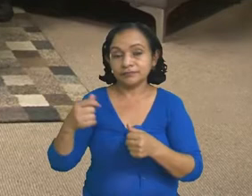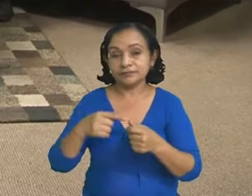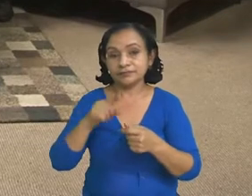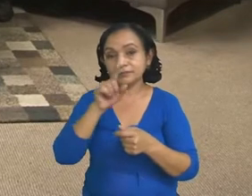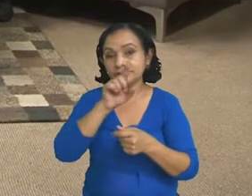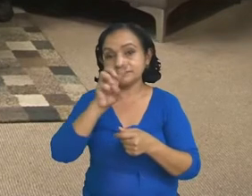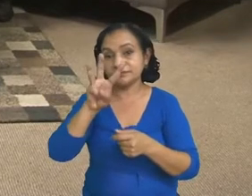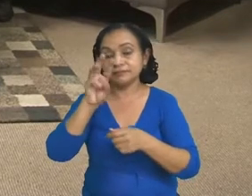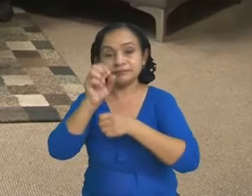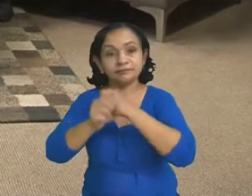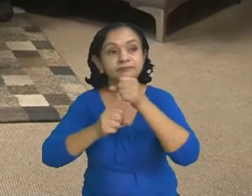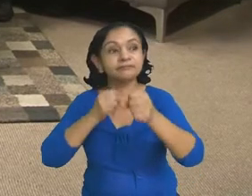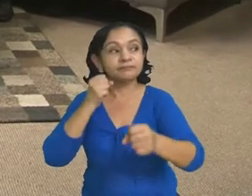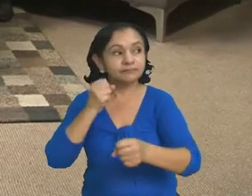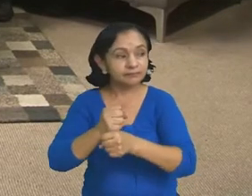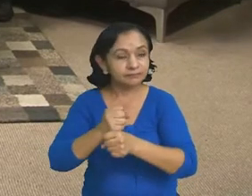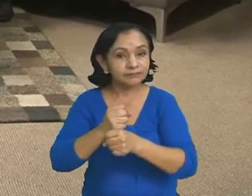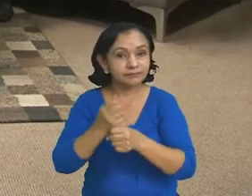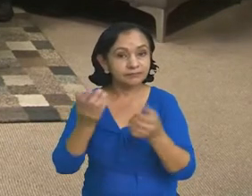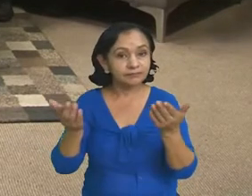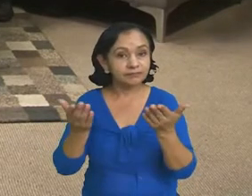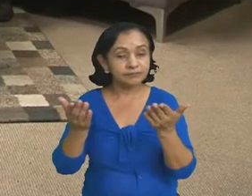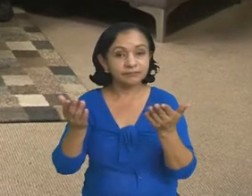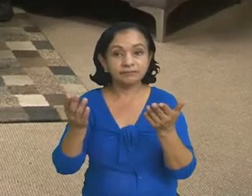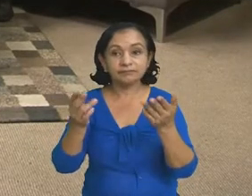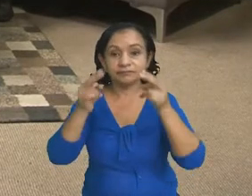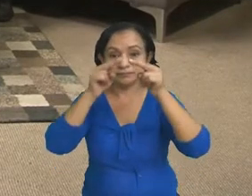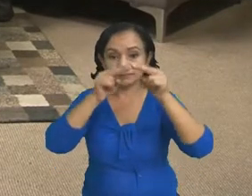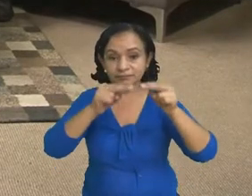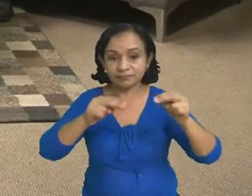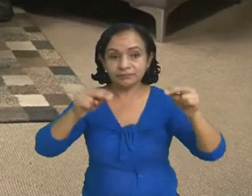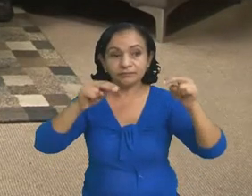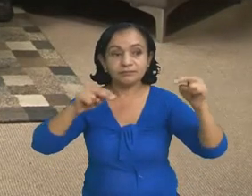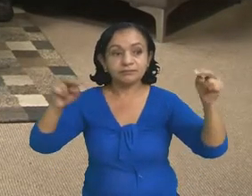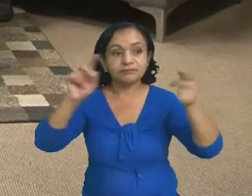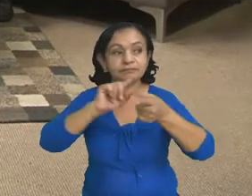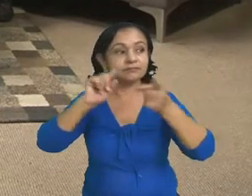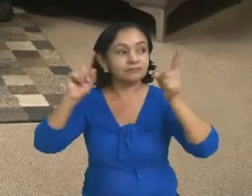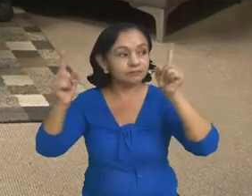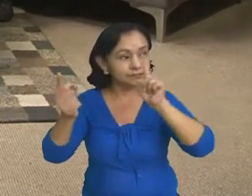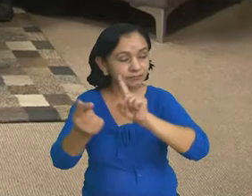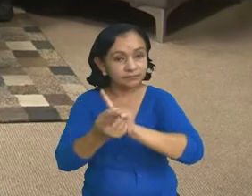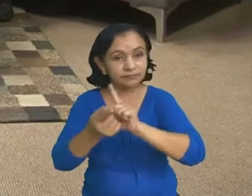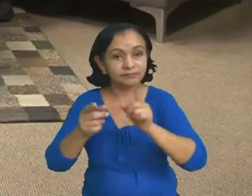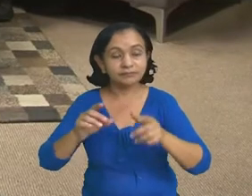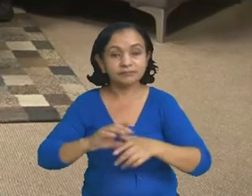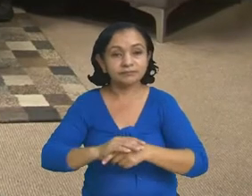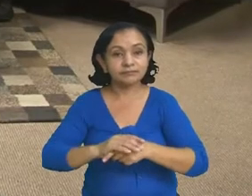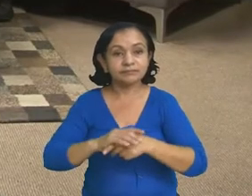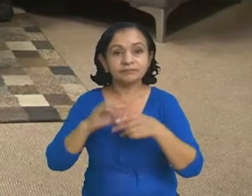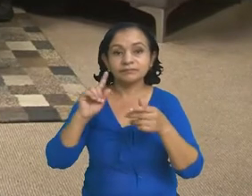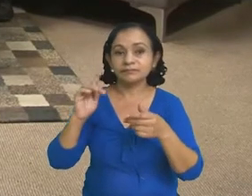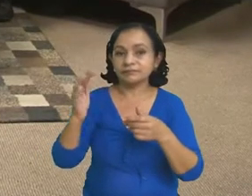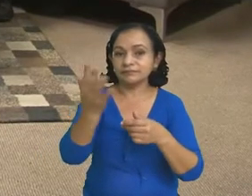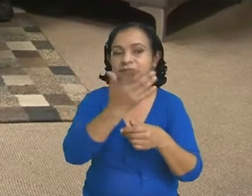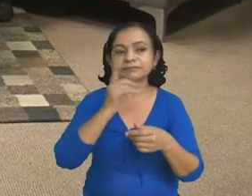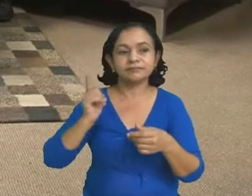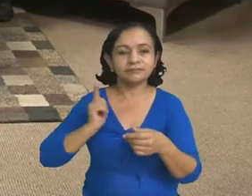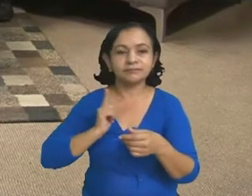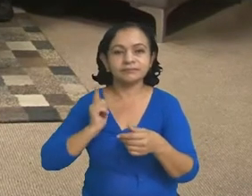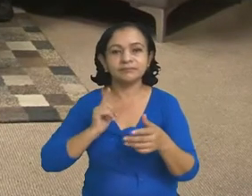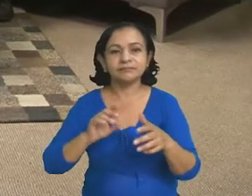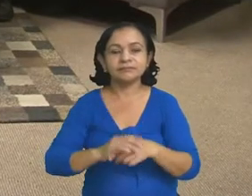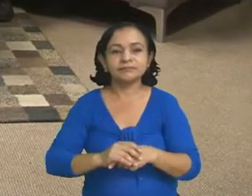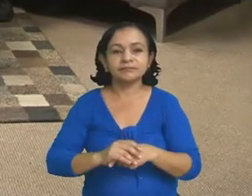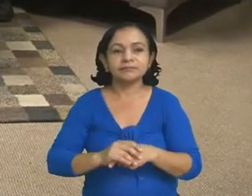13 años, pues. O sea, el sistema de transmisión ha sido transformado totalmente a lo que teníamos antes.